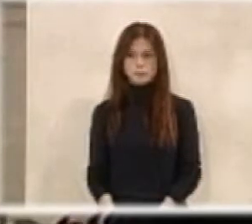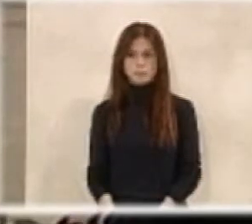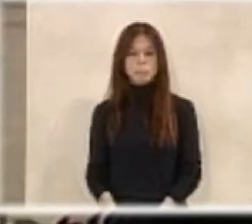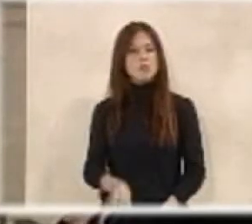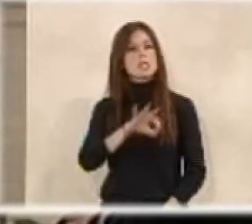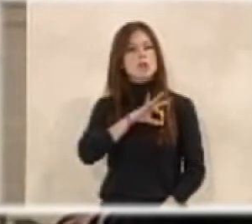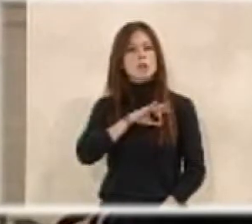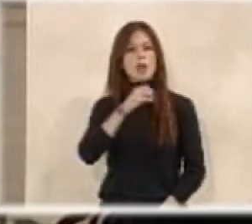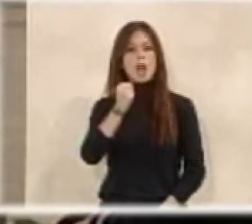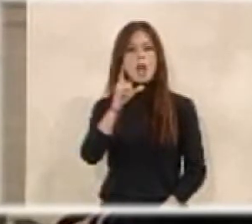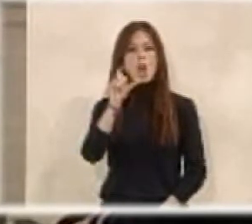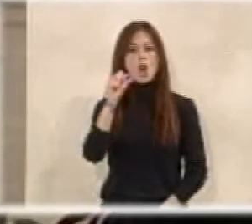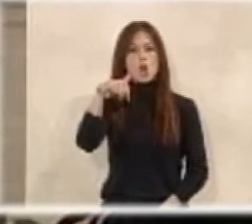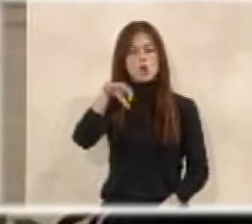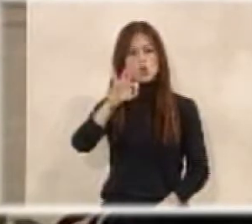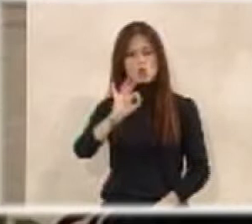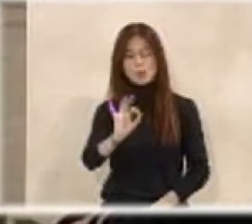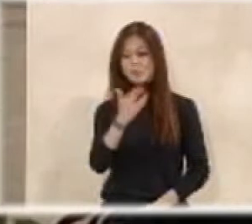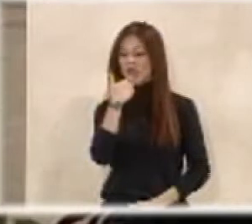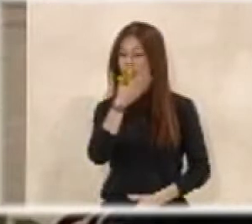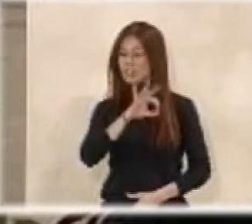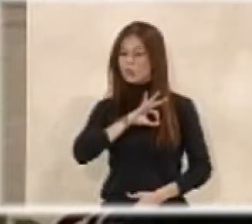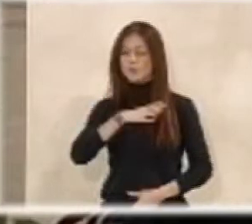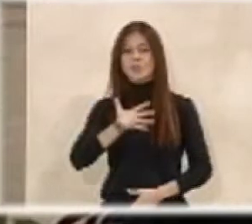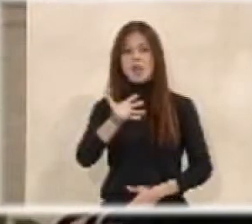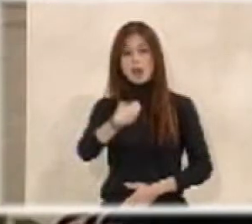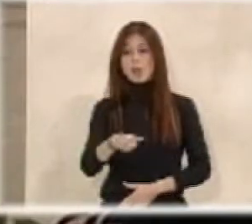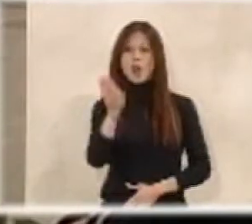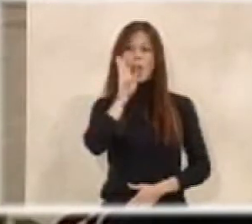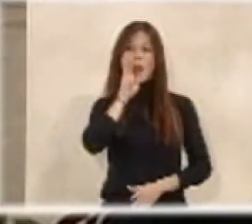Señor Alonso. Muchas gracias, señor alcalde. En respuesta a la